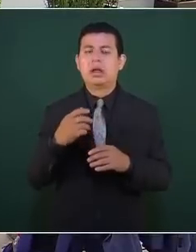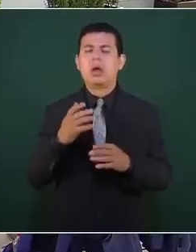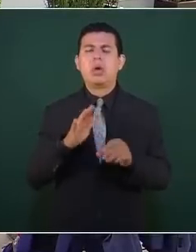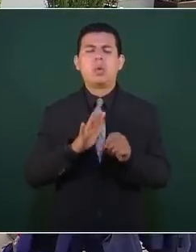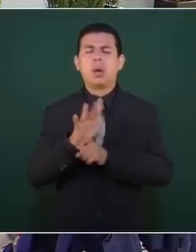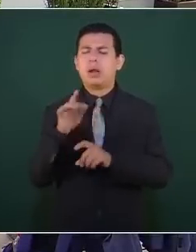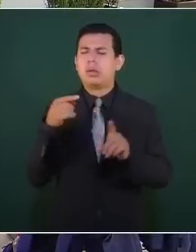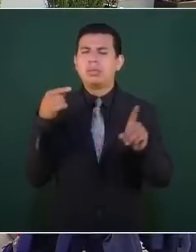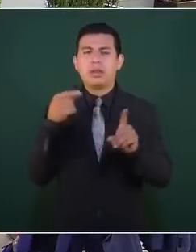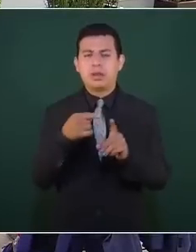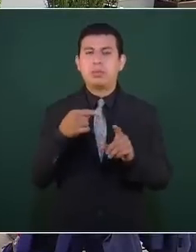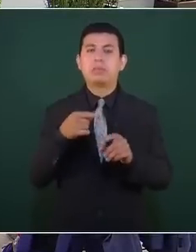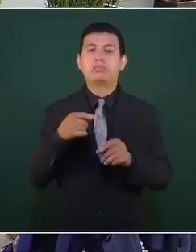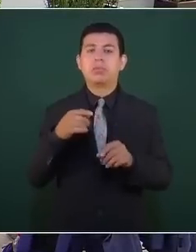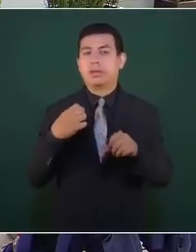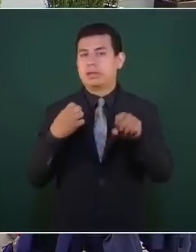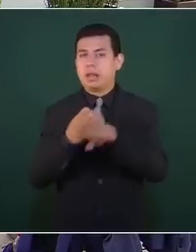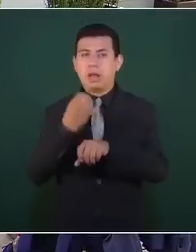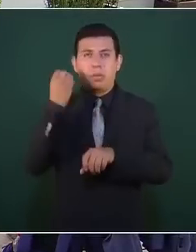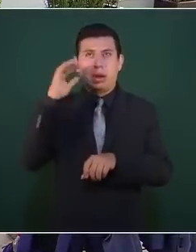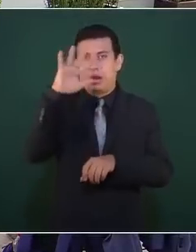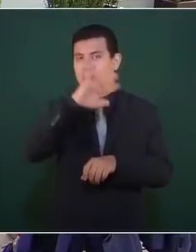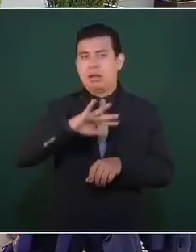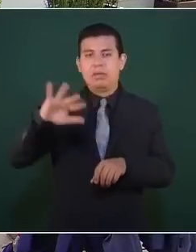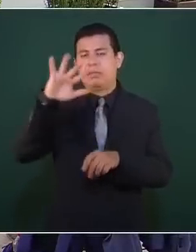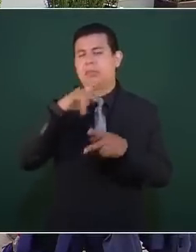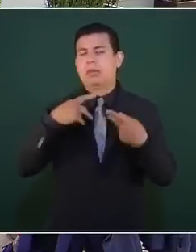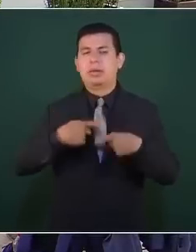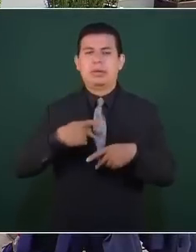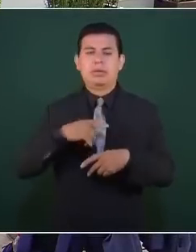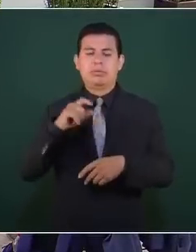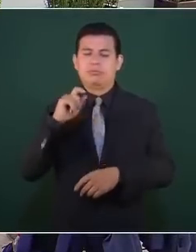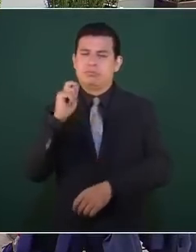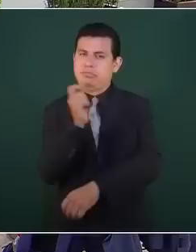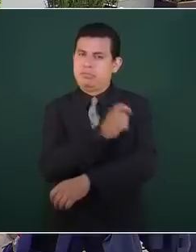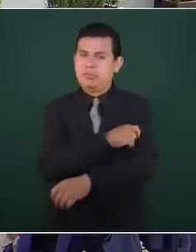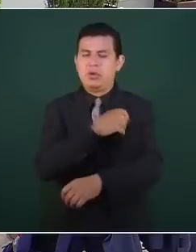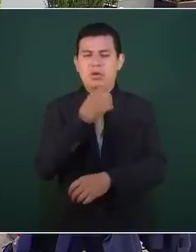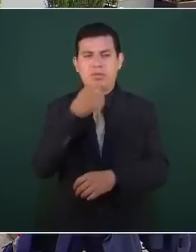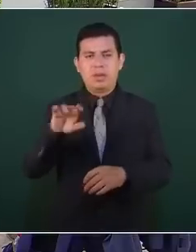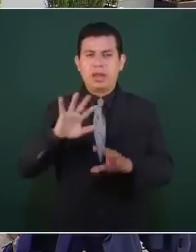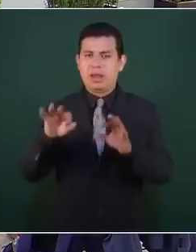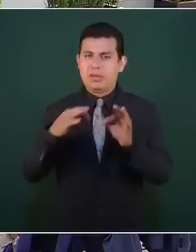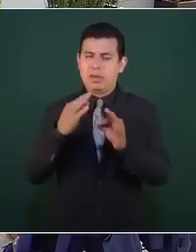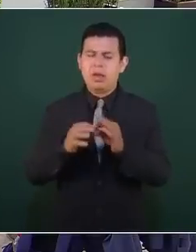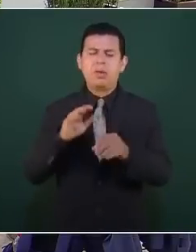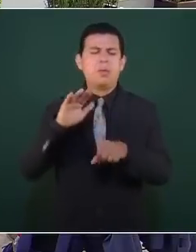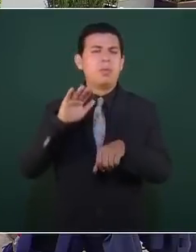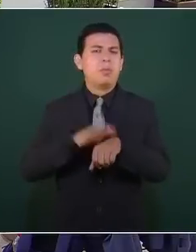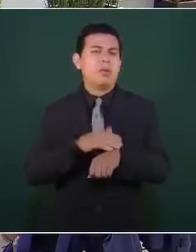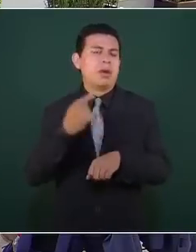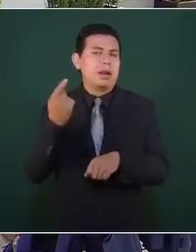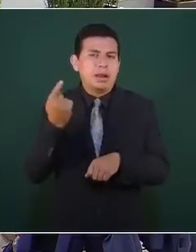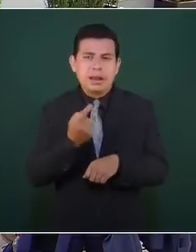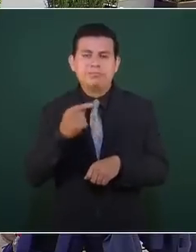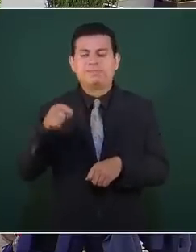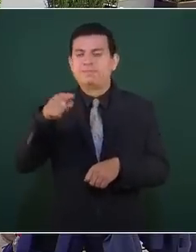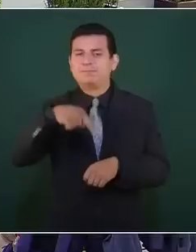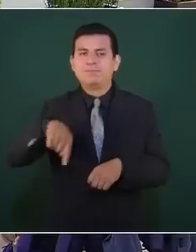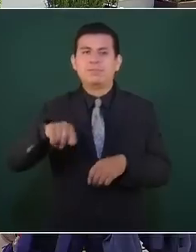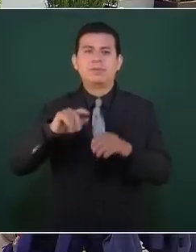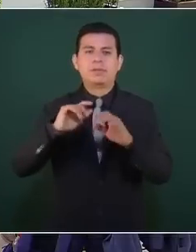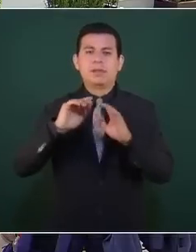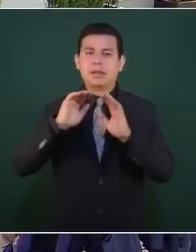todos, porque todavía tenemos que regresar.